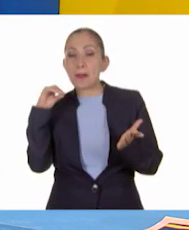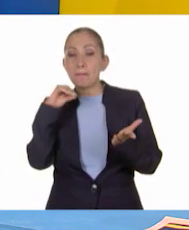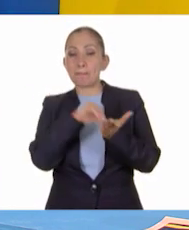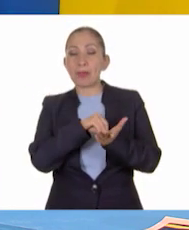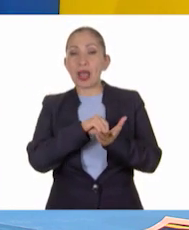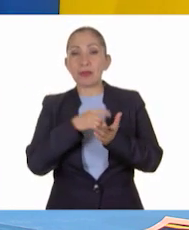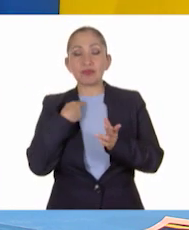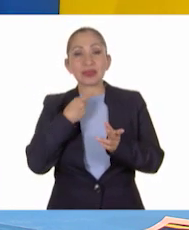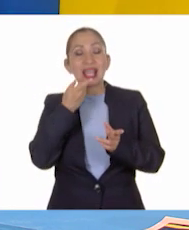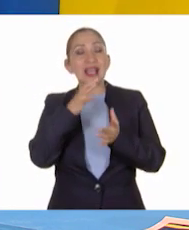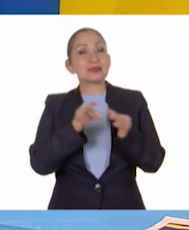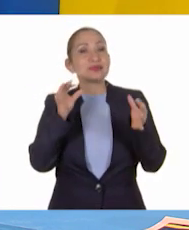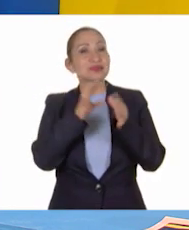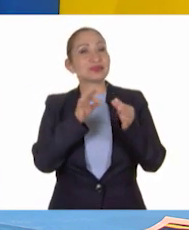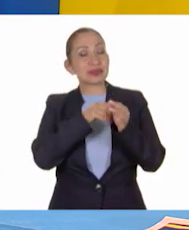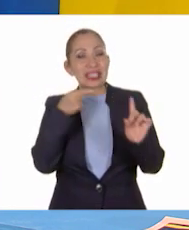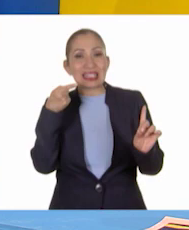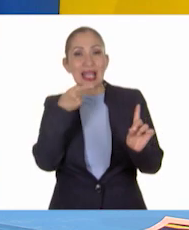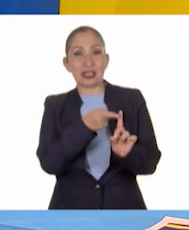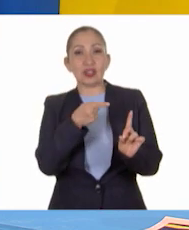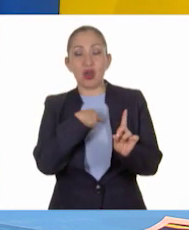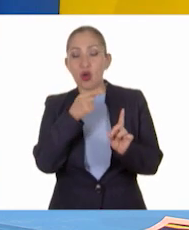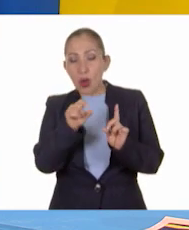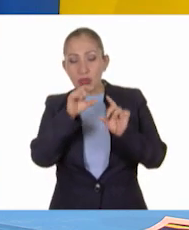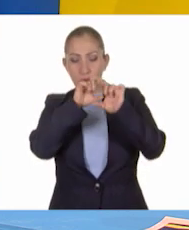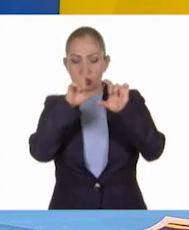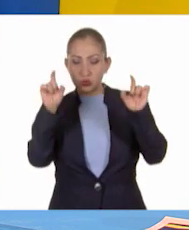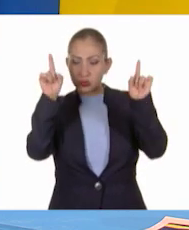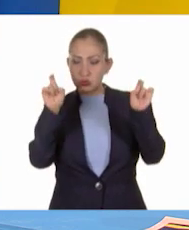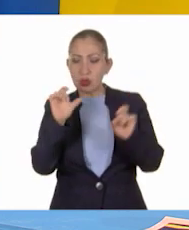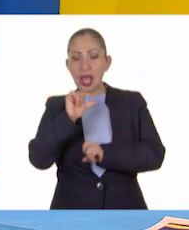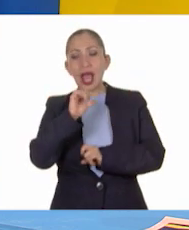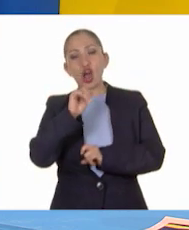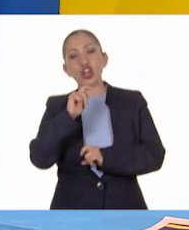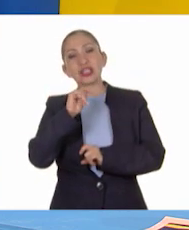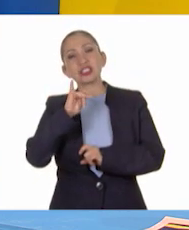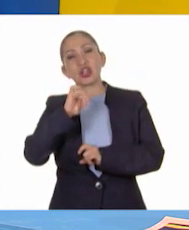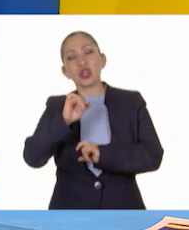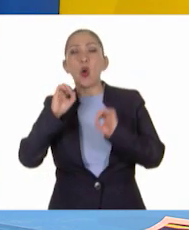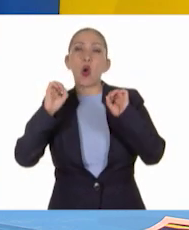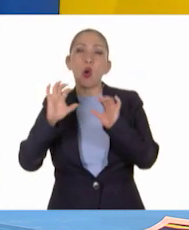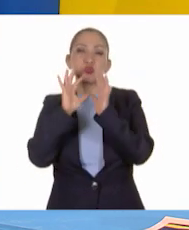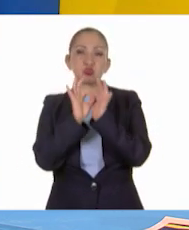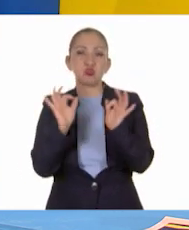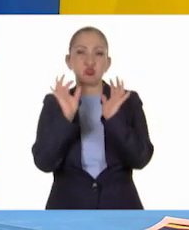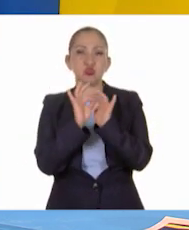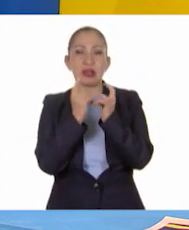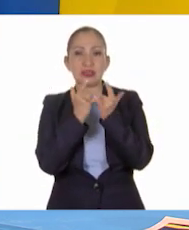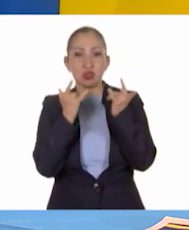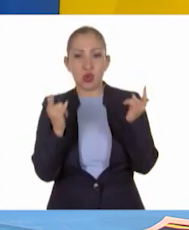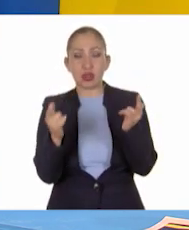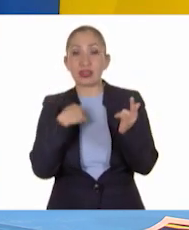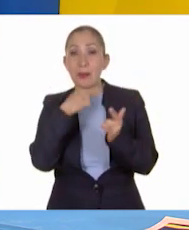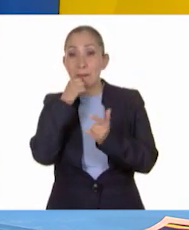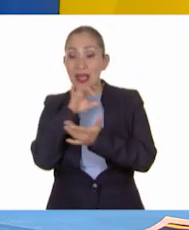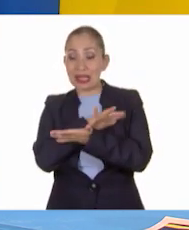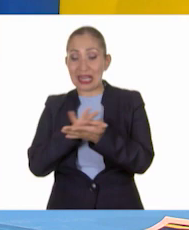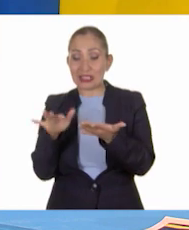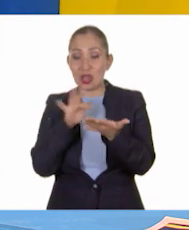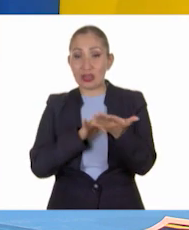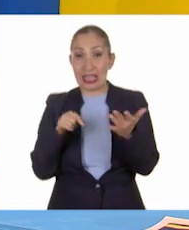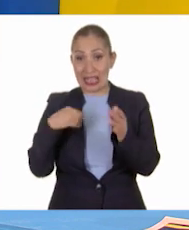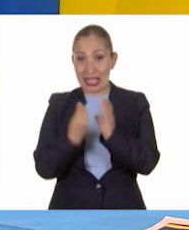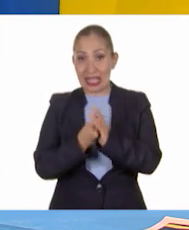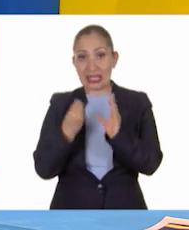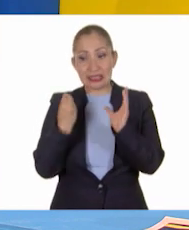discurso indirecto en narraciones y acotaciones. Y para realizar este trabajo, pues los textos leídos en clase